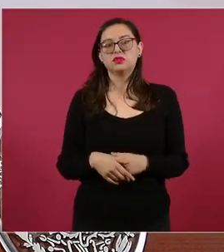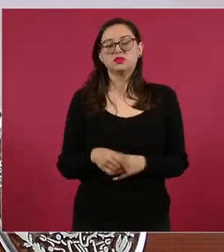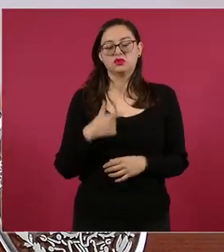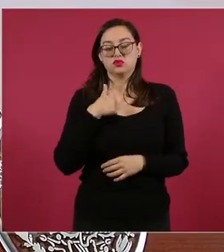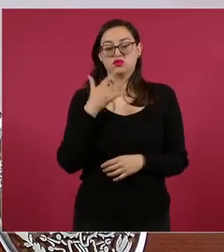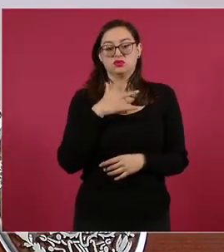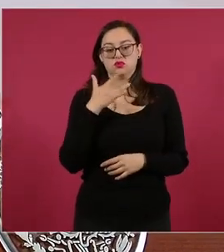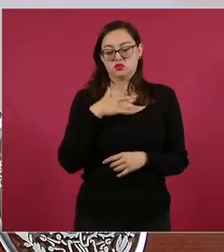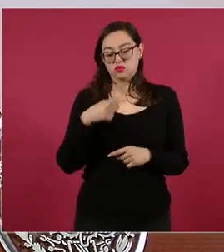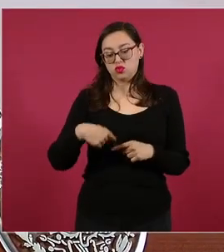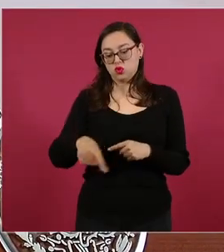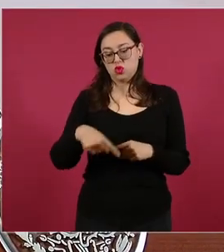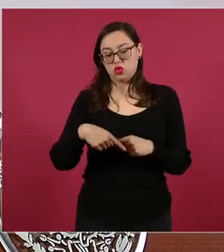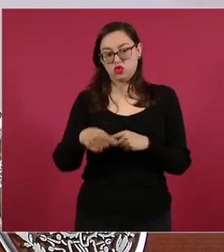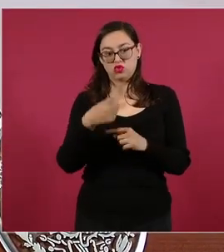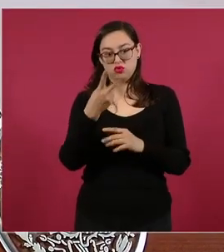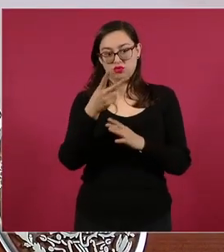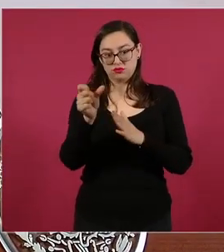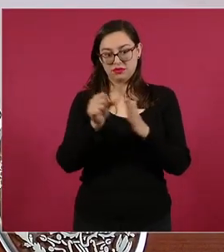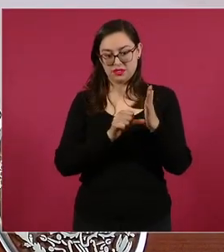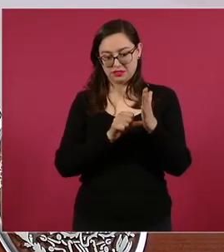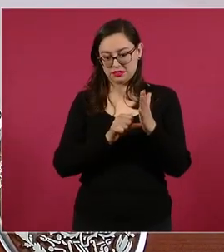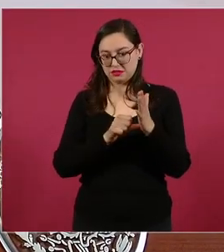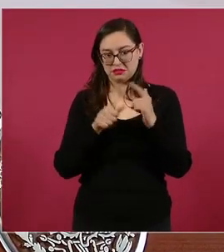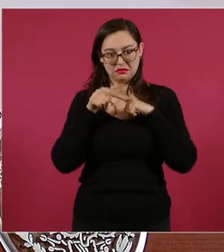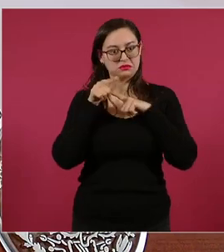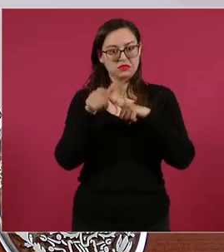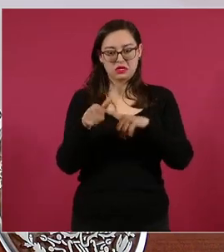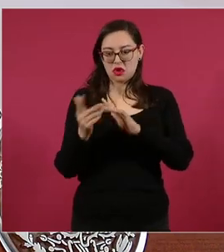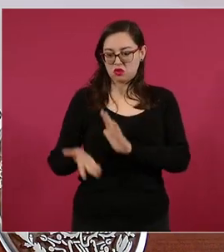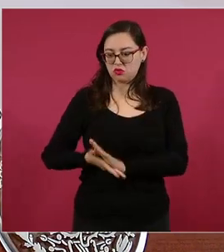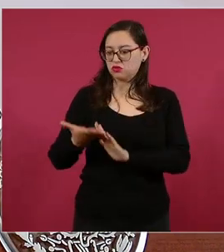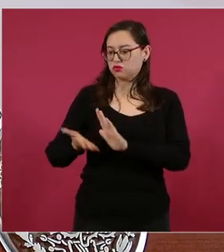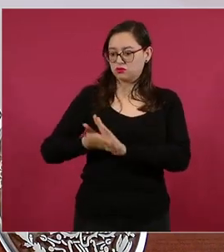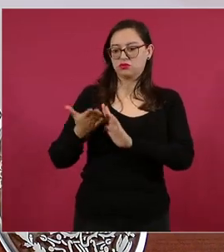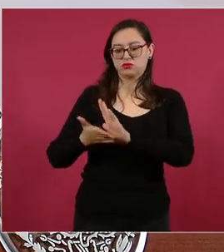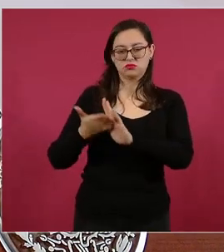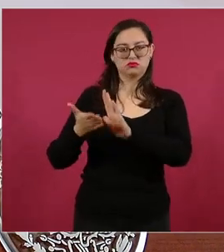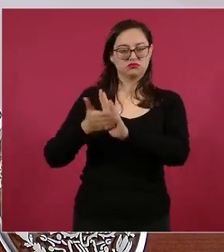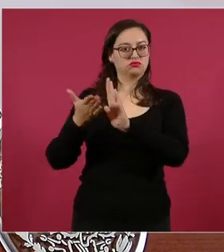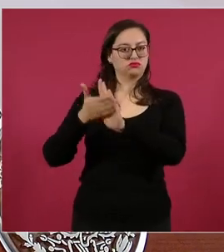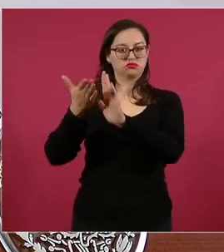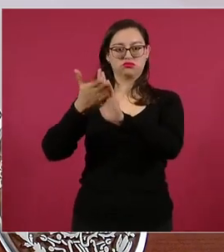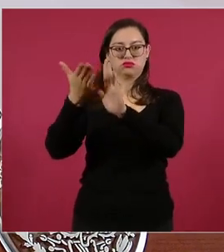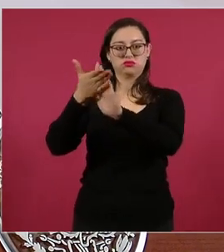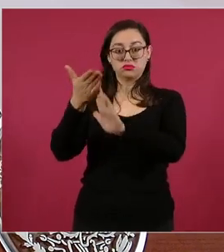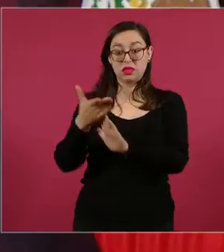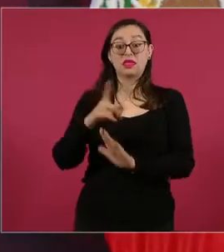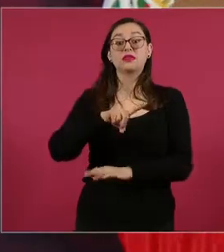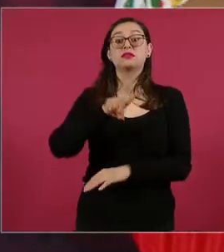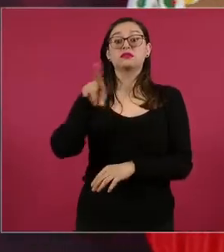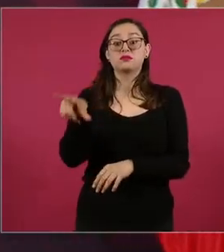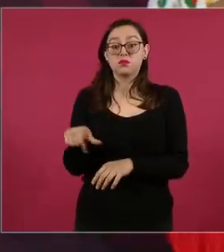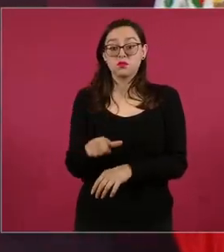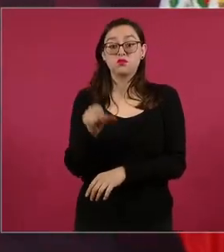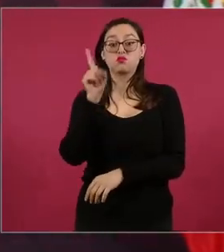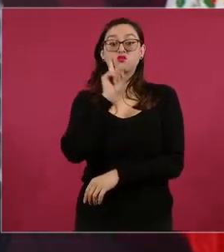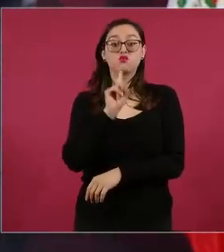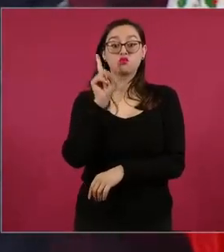pues no se van a parar las obras, porque la transición